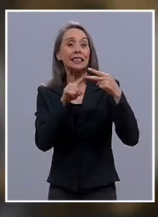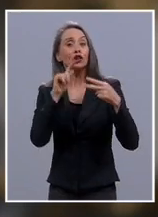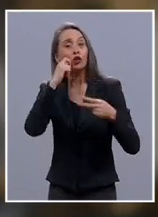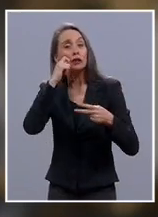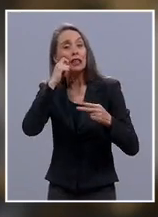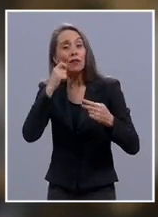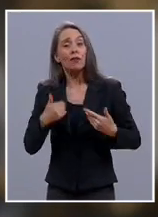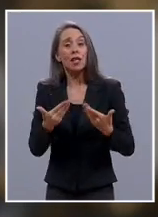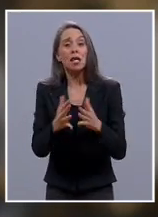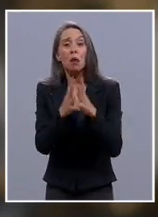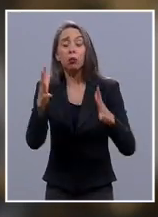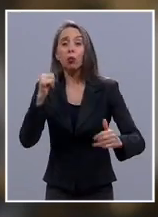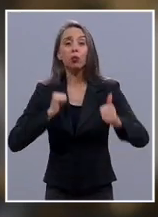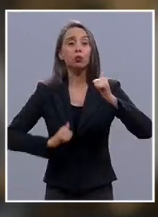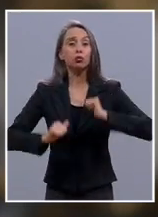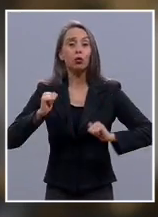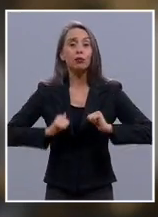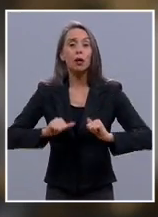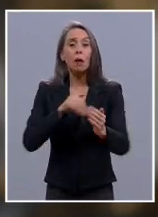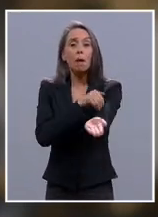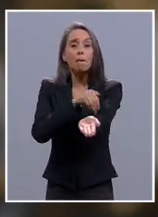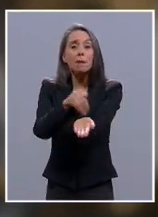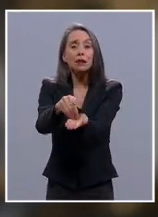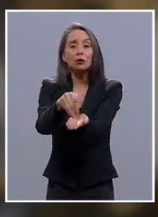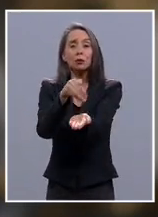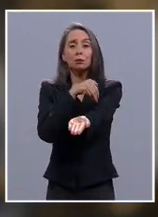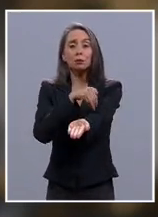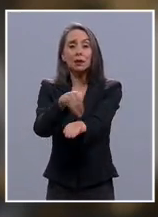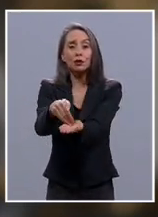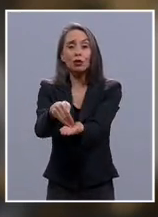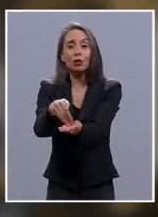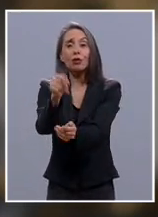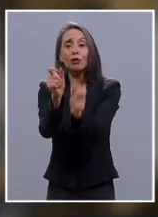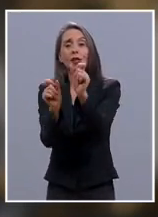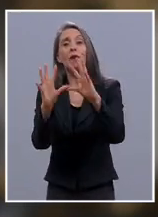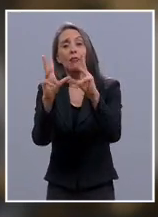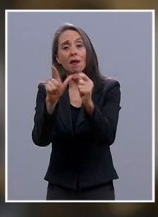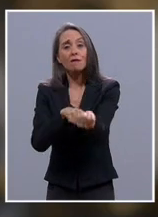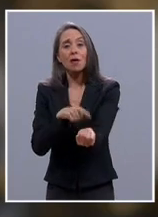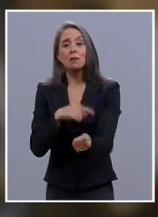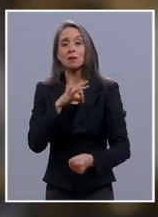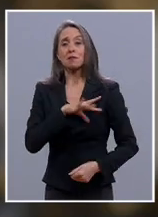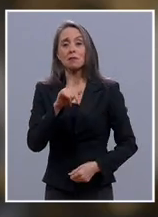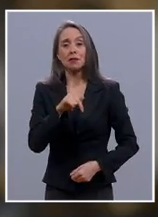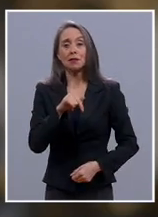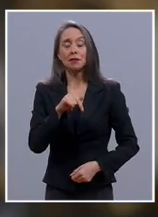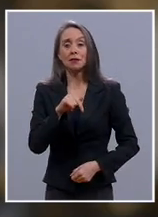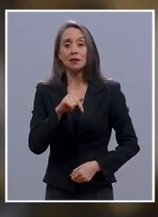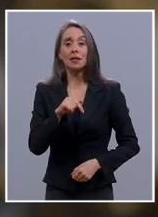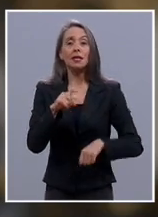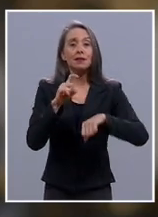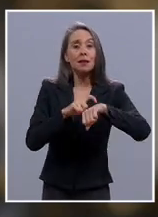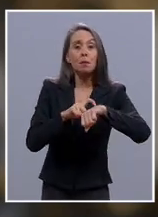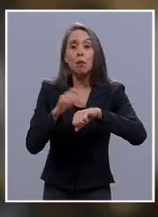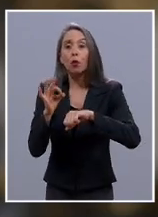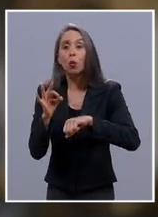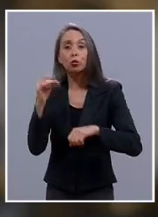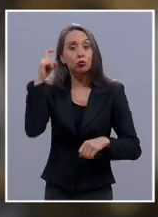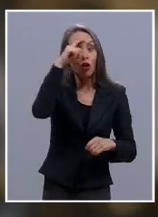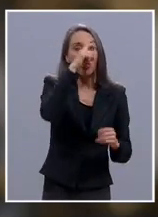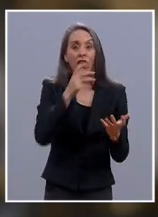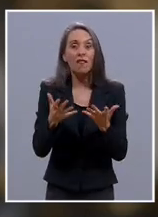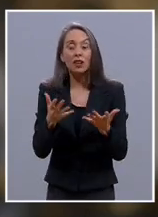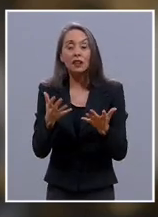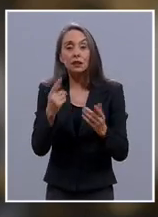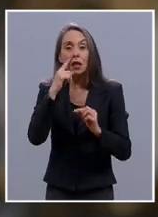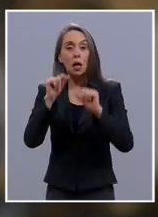sufrimientos para millones y millones de nuestras familias y es en tiempos de adversidad cuando se